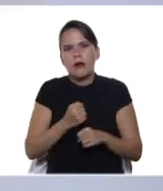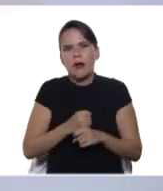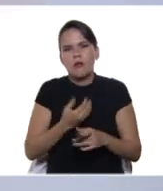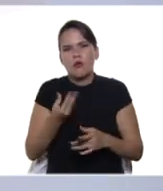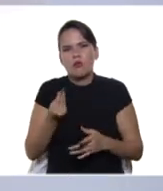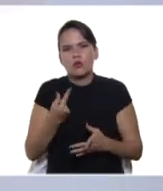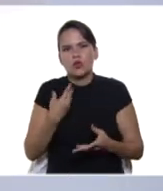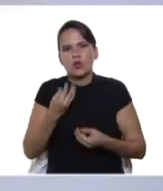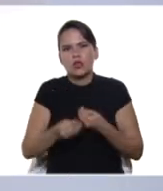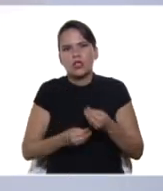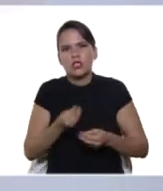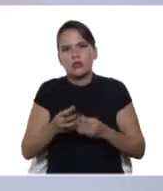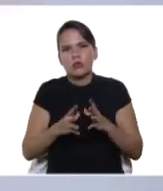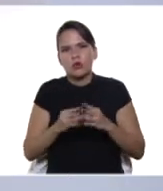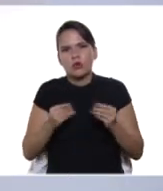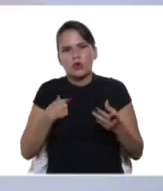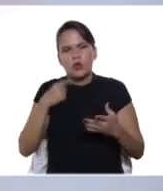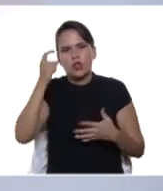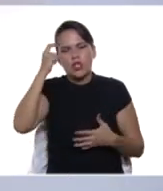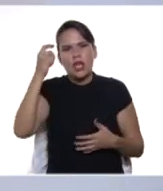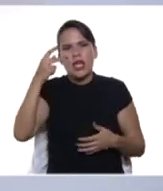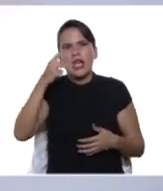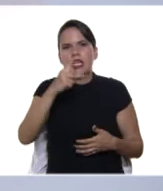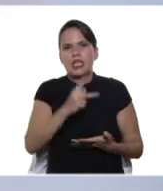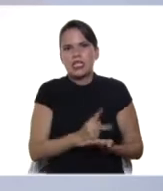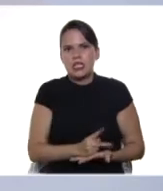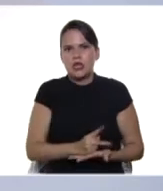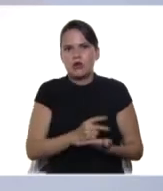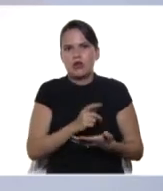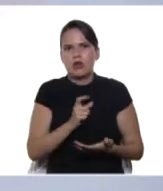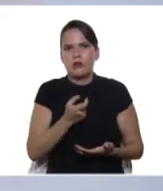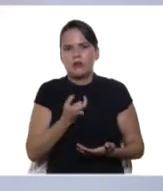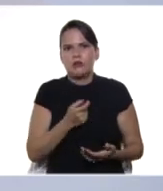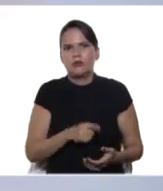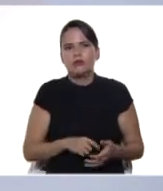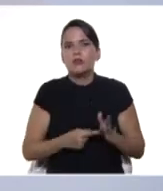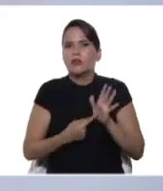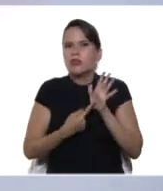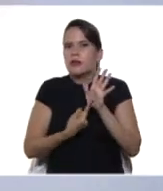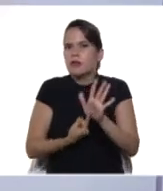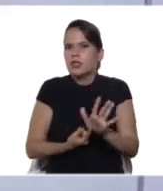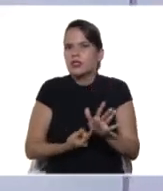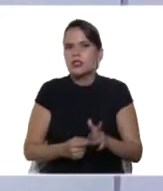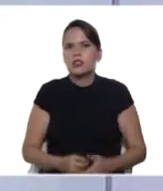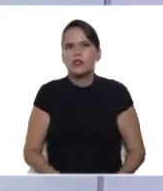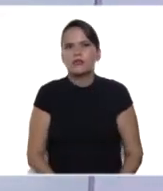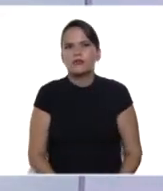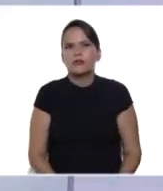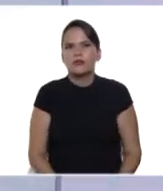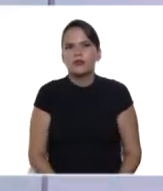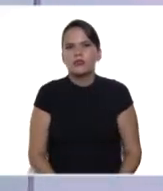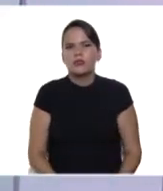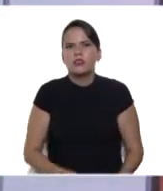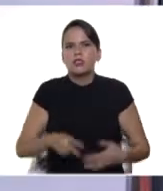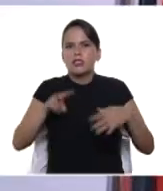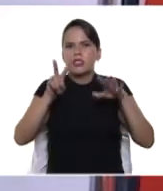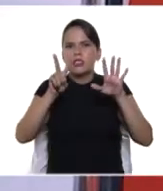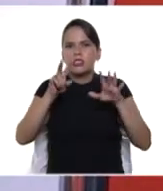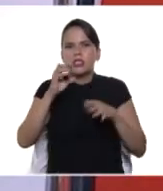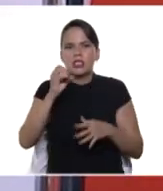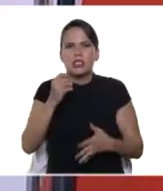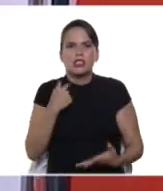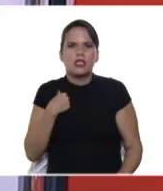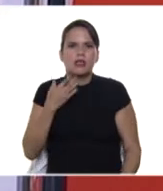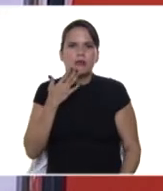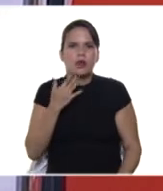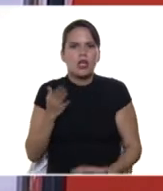nuestra vida cotidiana, el kilogramo. El kilogramo representa 70, por ejemplo, este